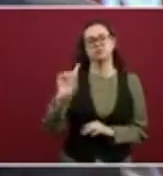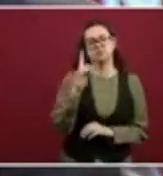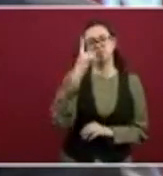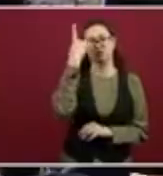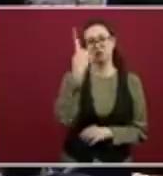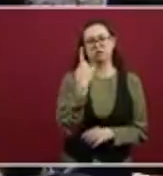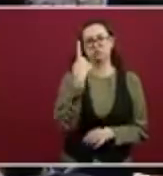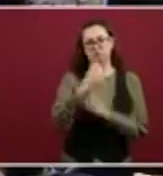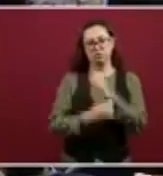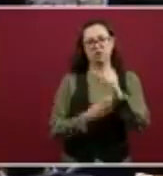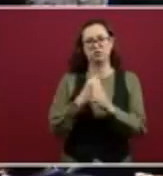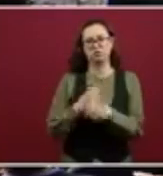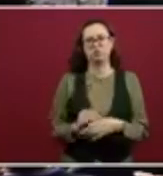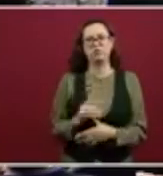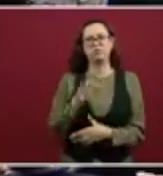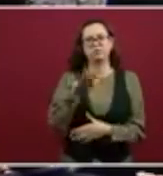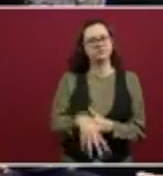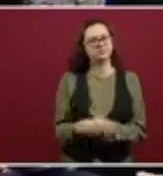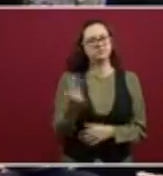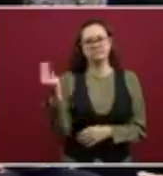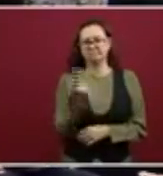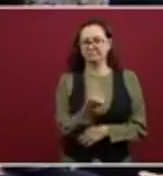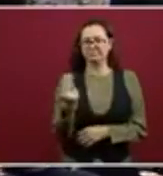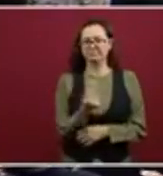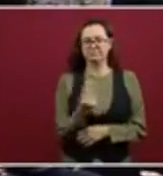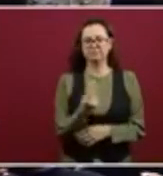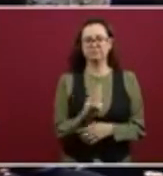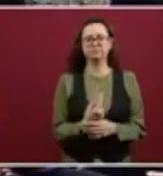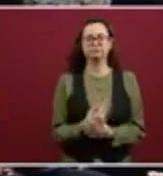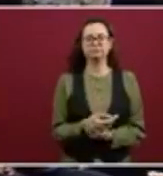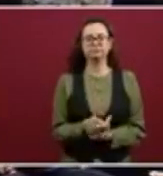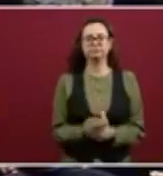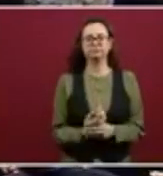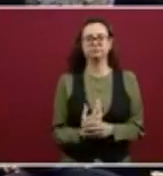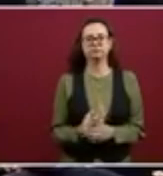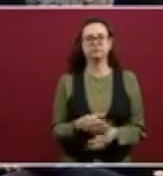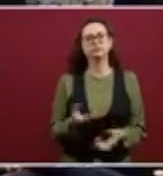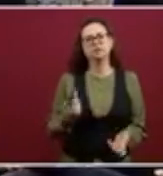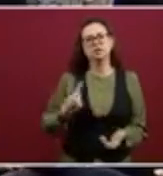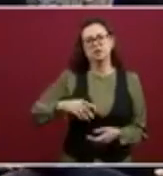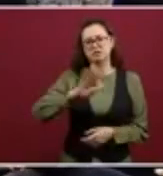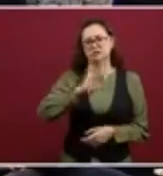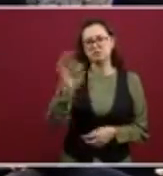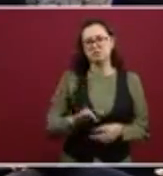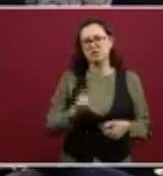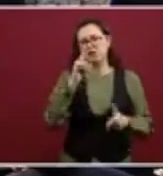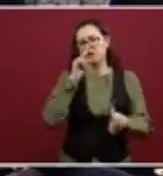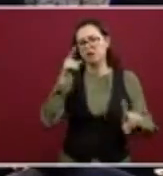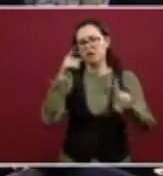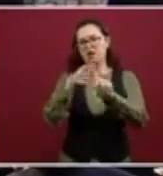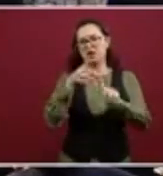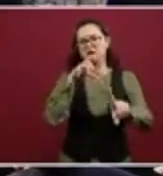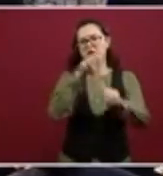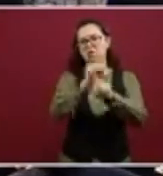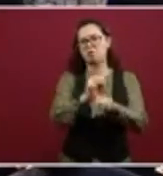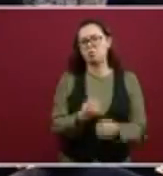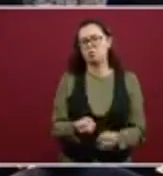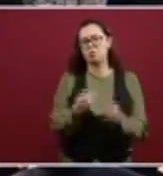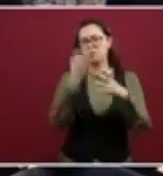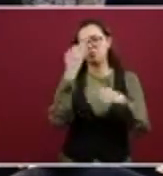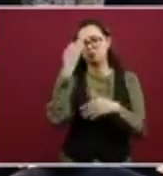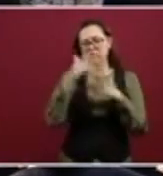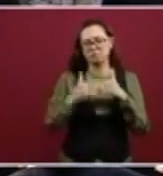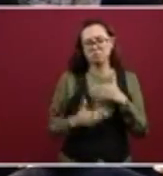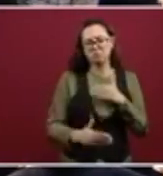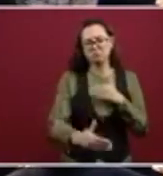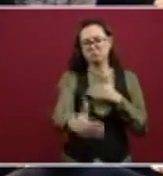Y esa cifra la estamos proyectando para los toda la década,